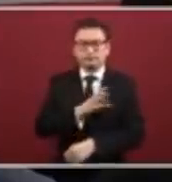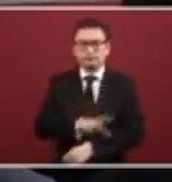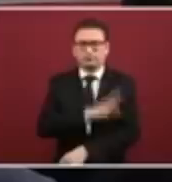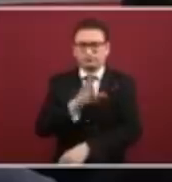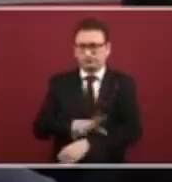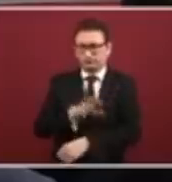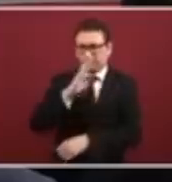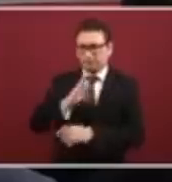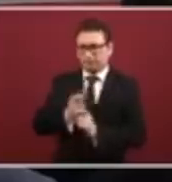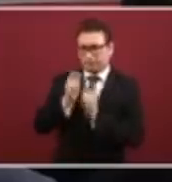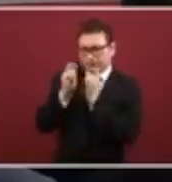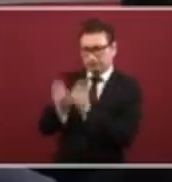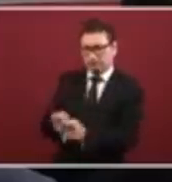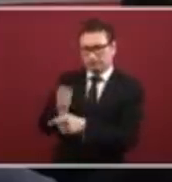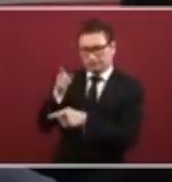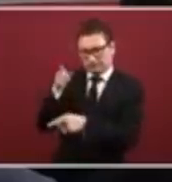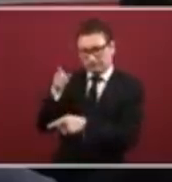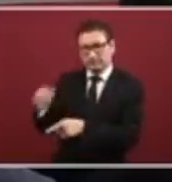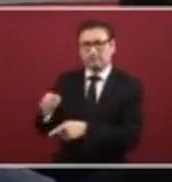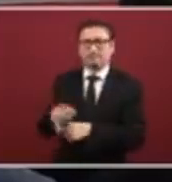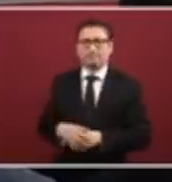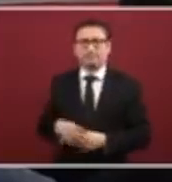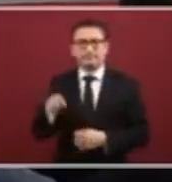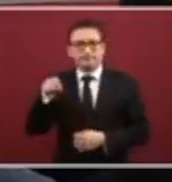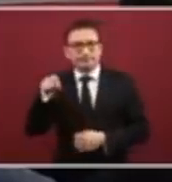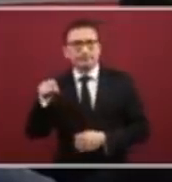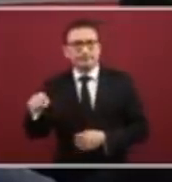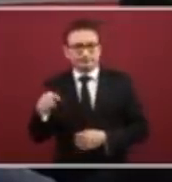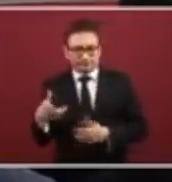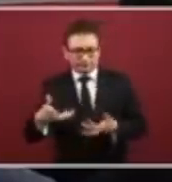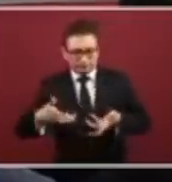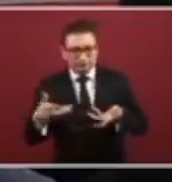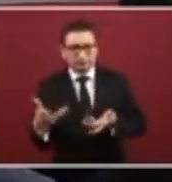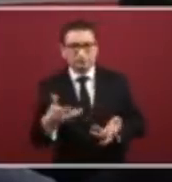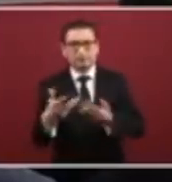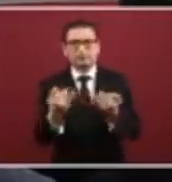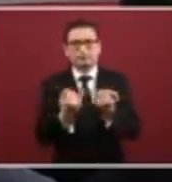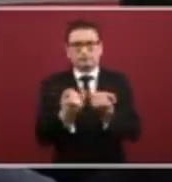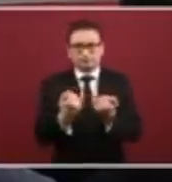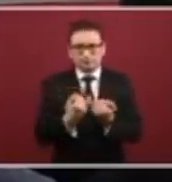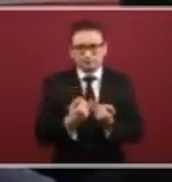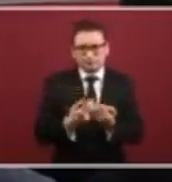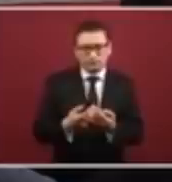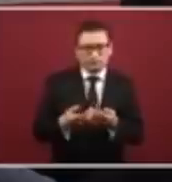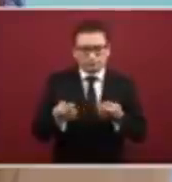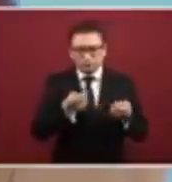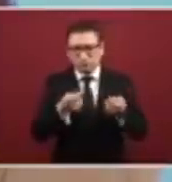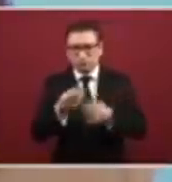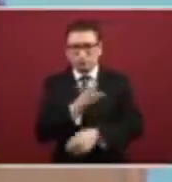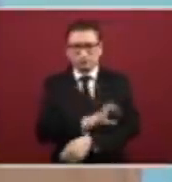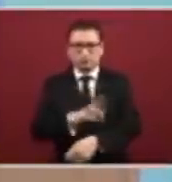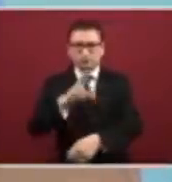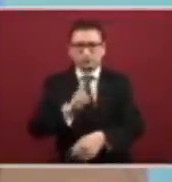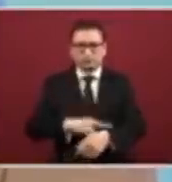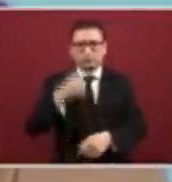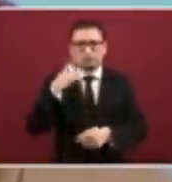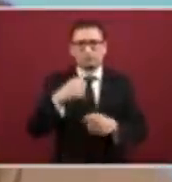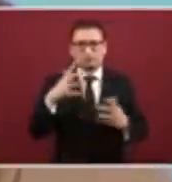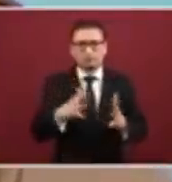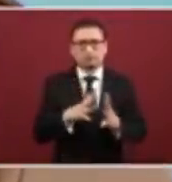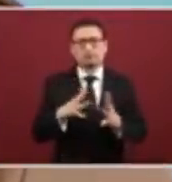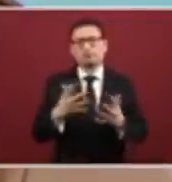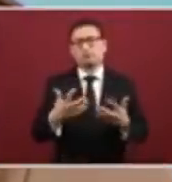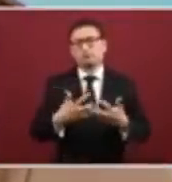ramo, establecer, conducir y coordinar la política energética del país de acuerdo al